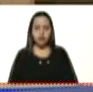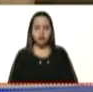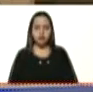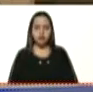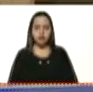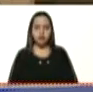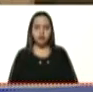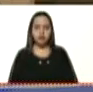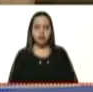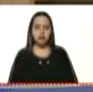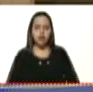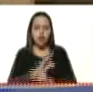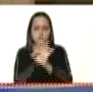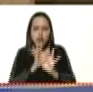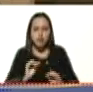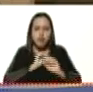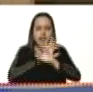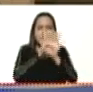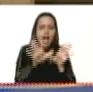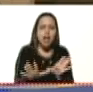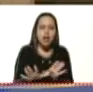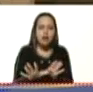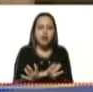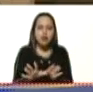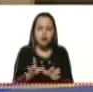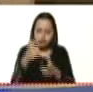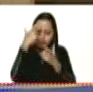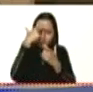de manera intuitiva, en un hombre de ideas.